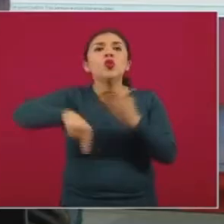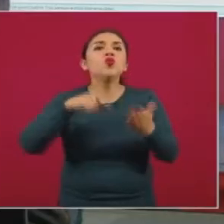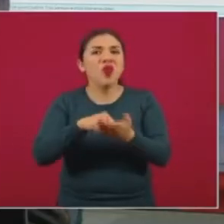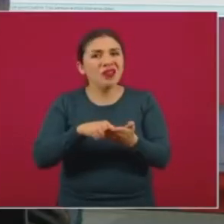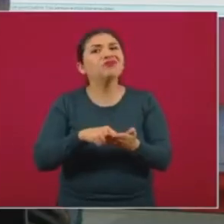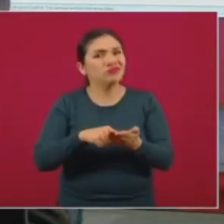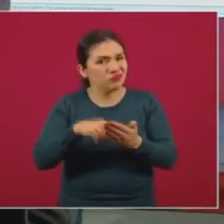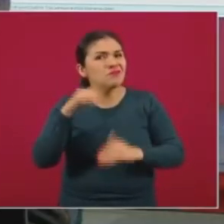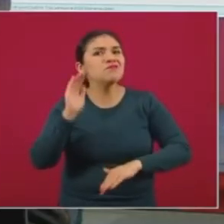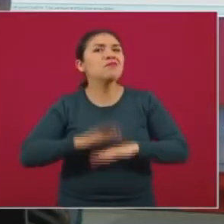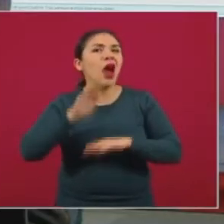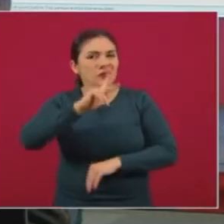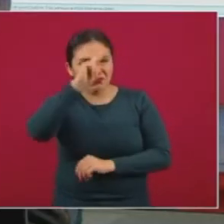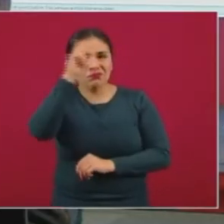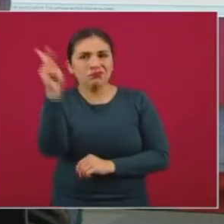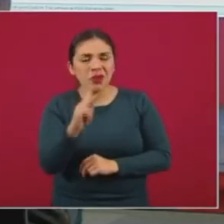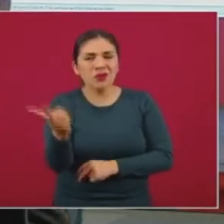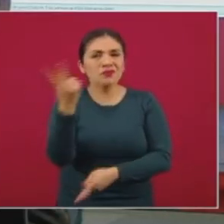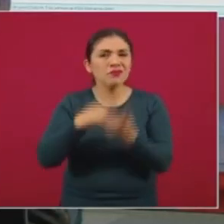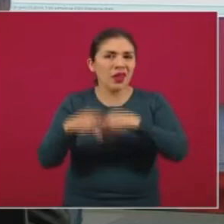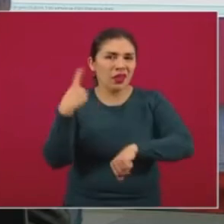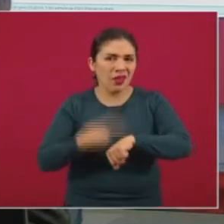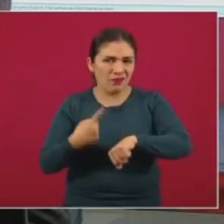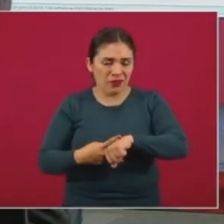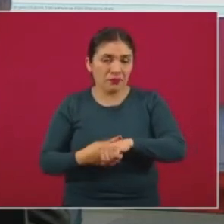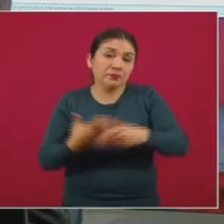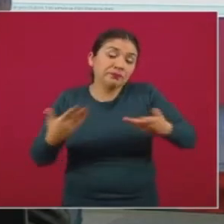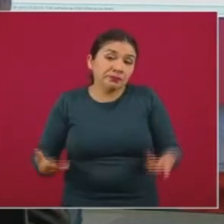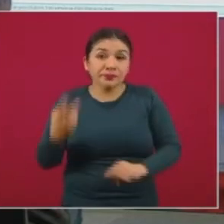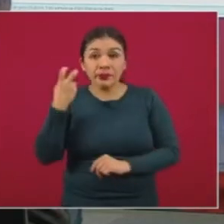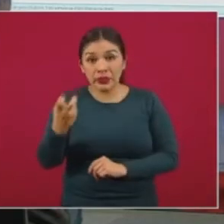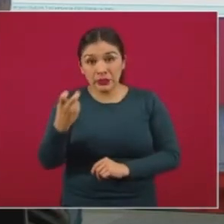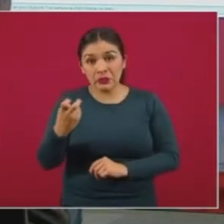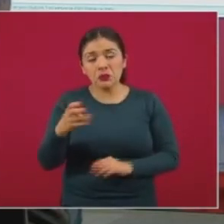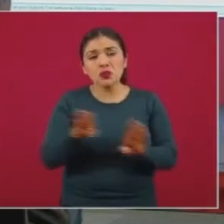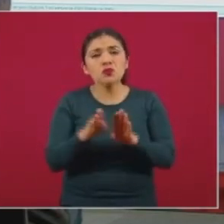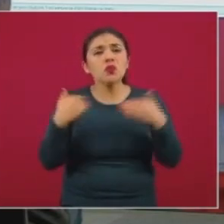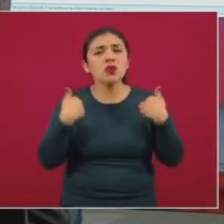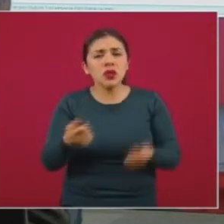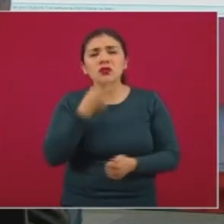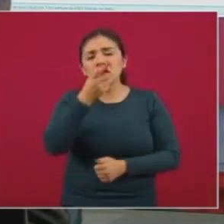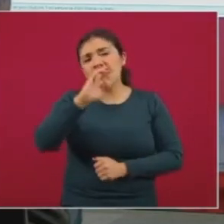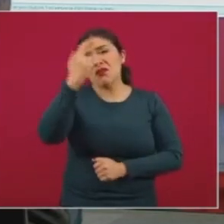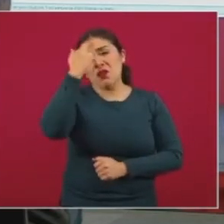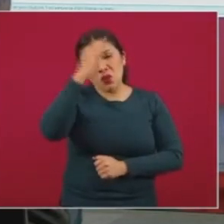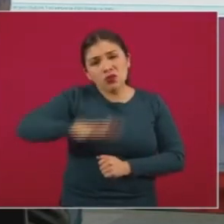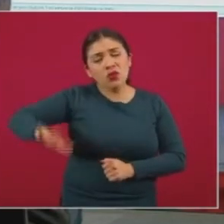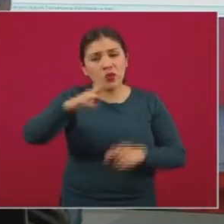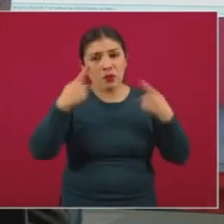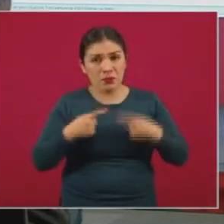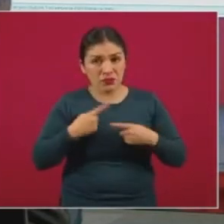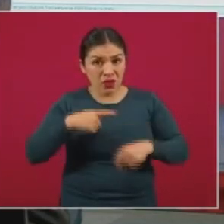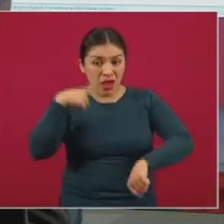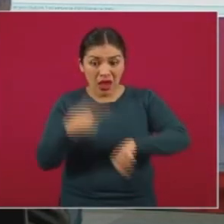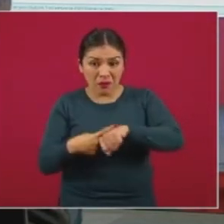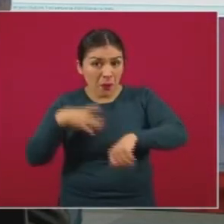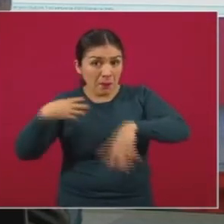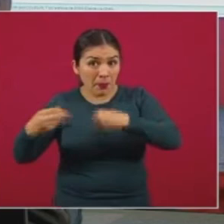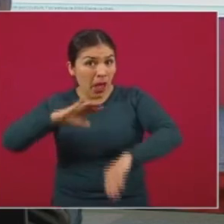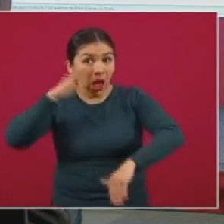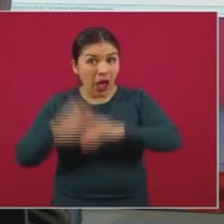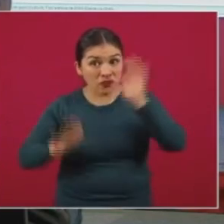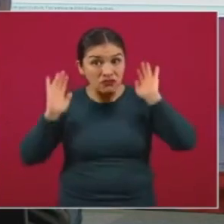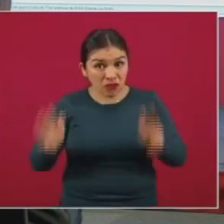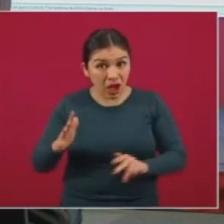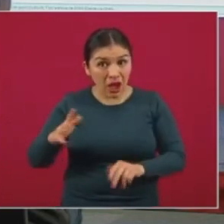sí mantienen una actividad importante. Entonces, termino solamente recordando a la población, la epidemia no se ha terminado en México,